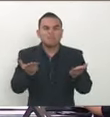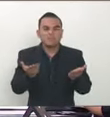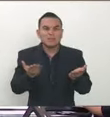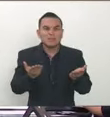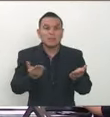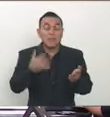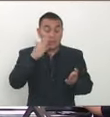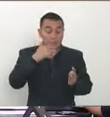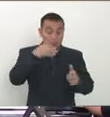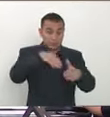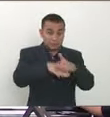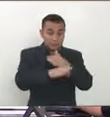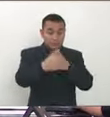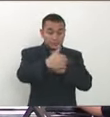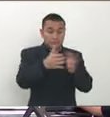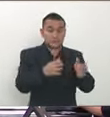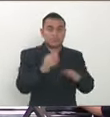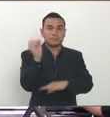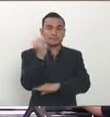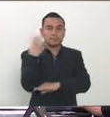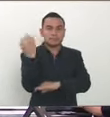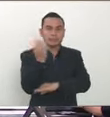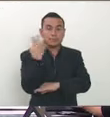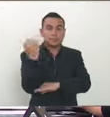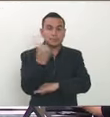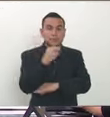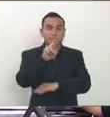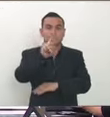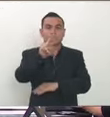a muchos países, Italia, España, etcétera.